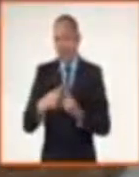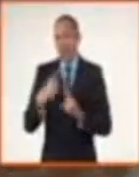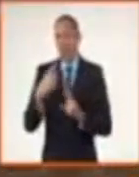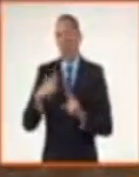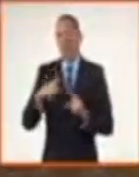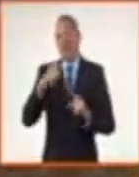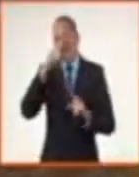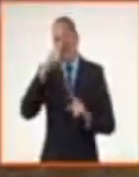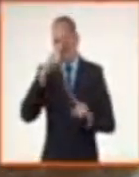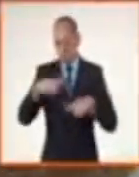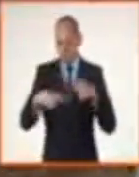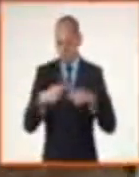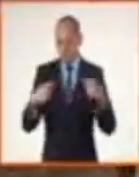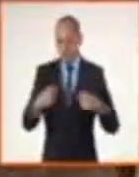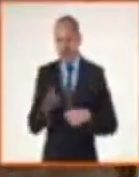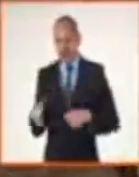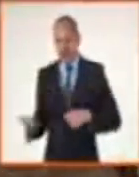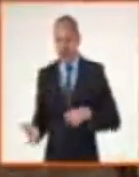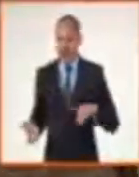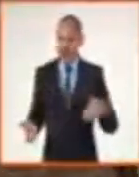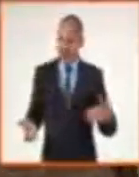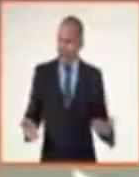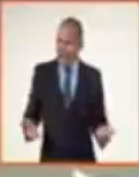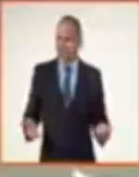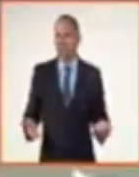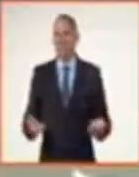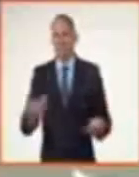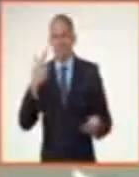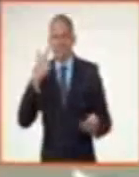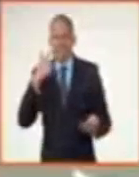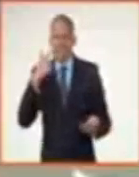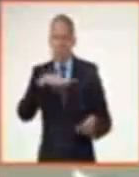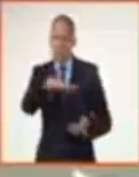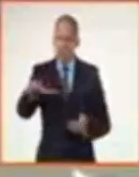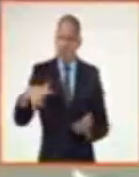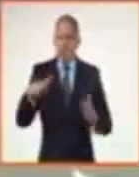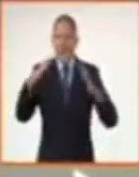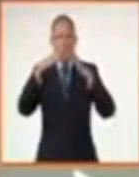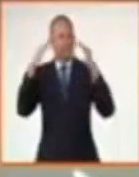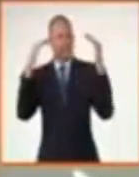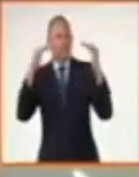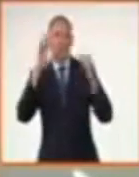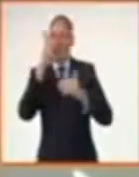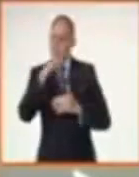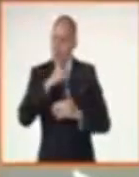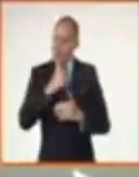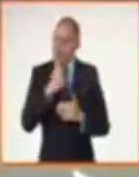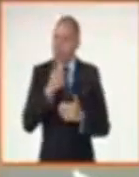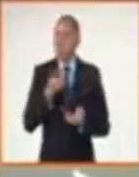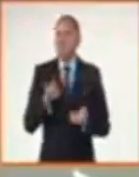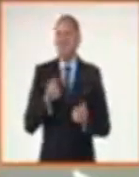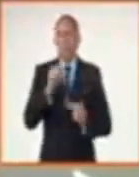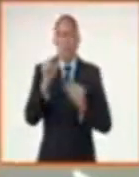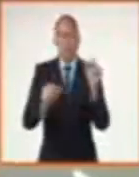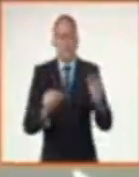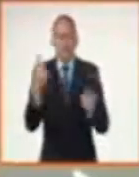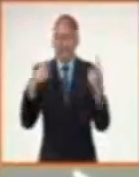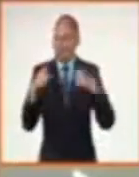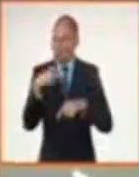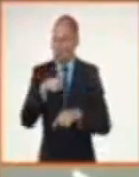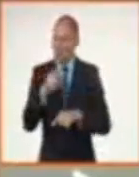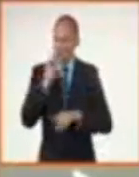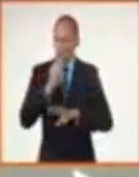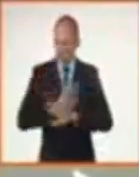tranquila, linda, con nuestros colegios engalanados. Ahí se aprecia que nuestros electores votaron por todos selectivamente.